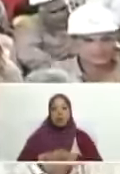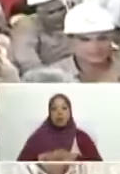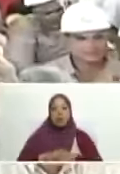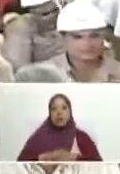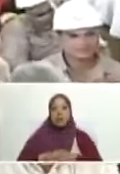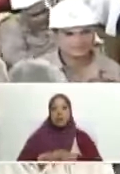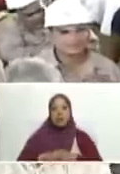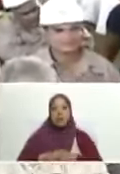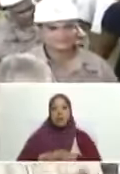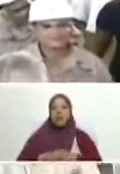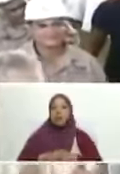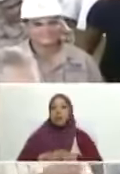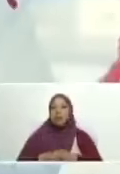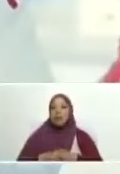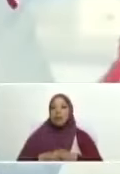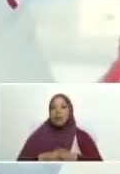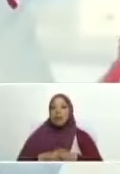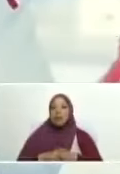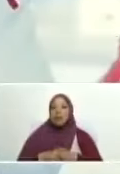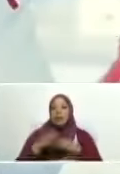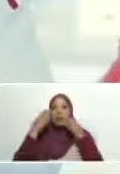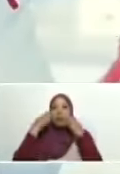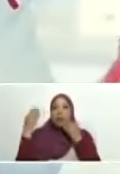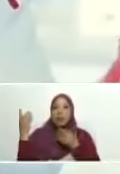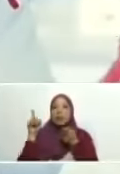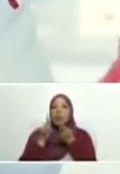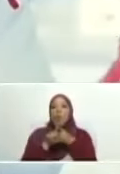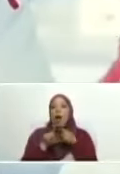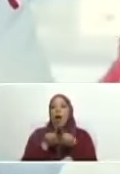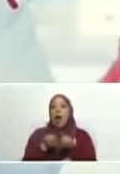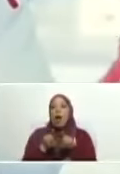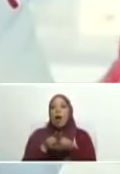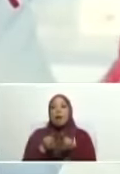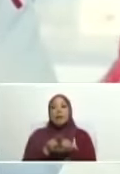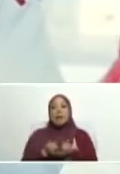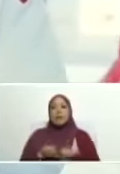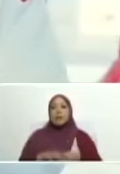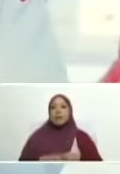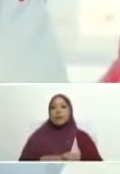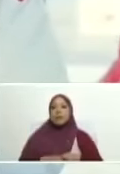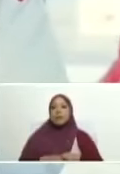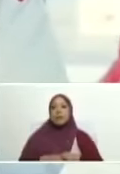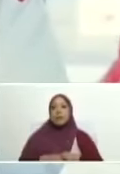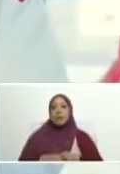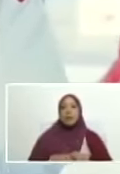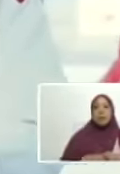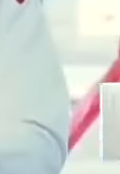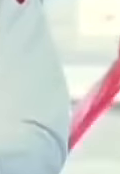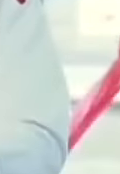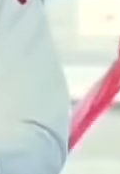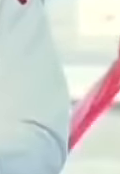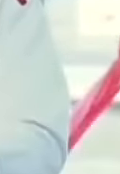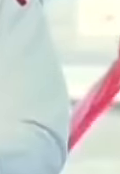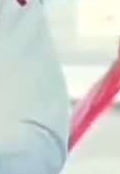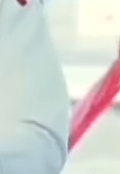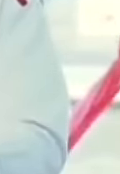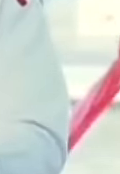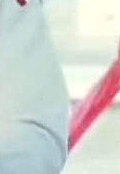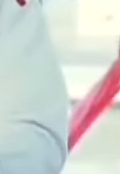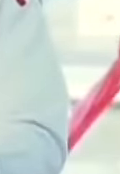Bueno, mira, igualmente, bueno, todos los miradores. Sí, presidente.